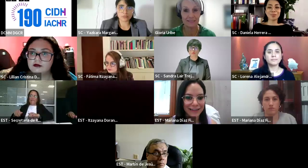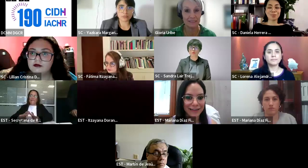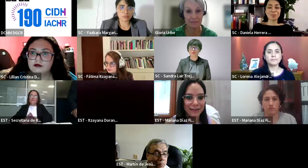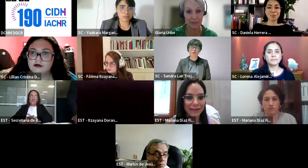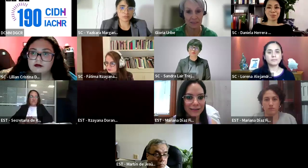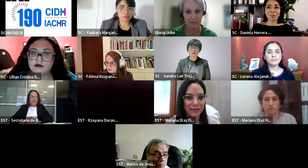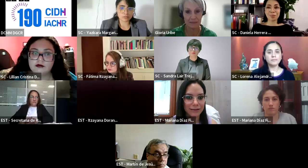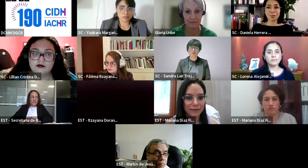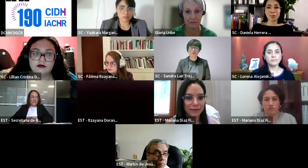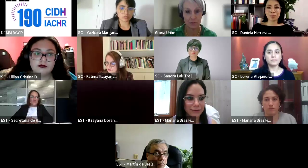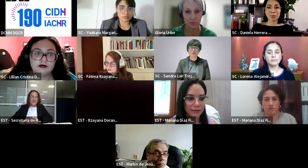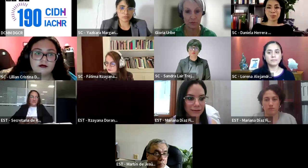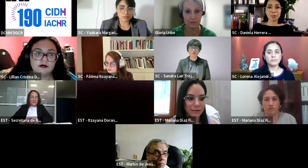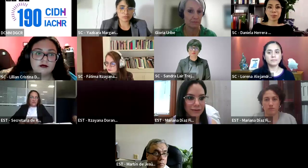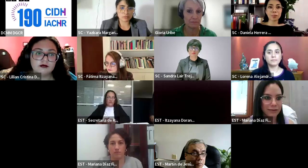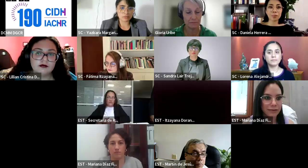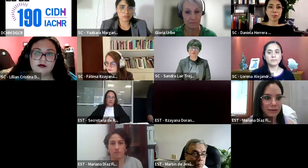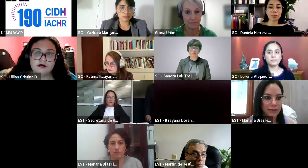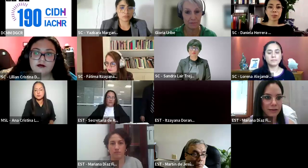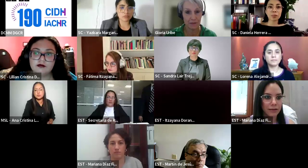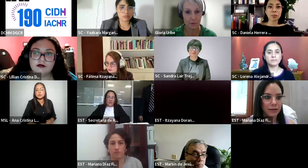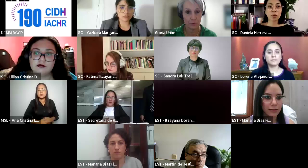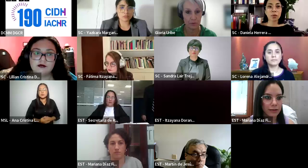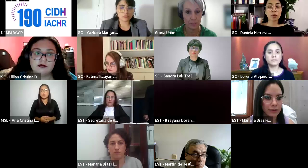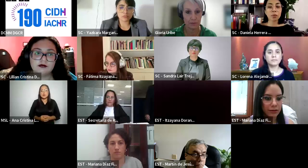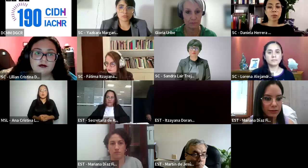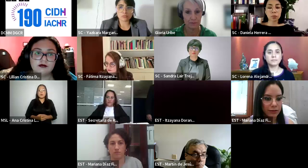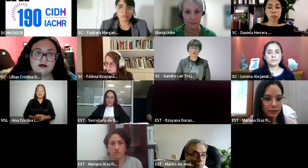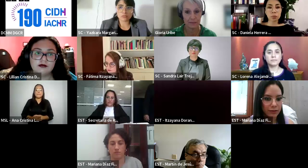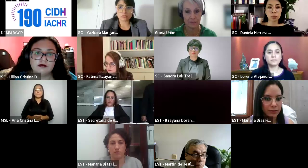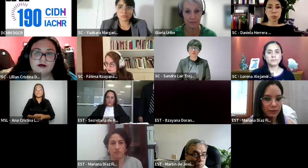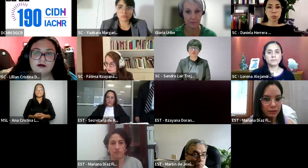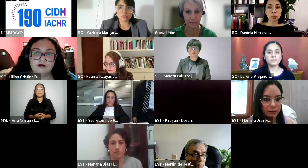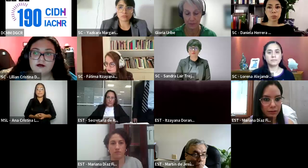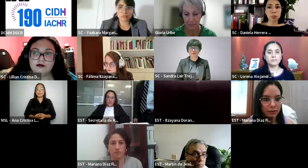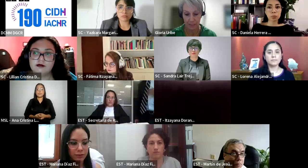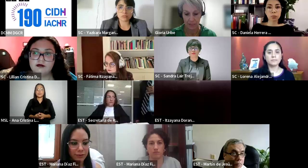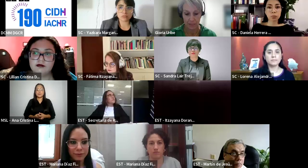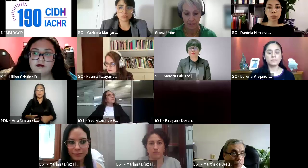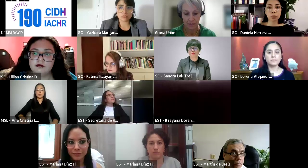si necesitan para que se lo ajusten de acuerdo a lo que sea necesario.